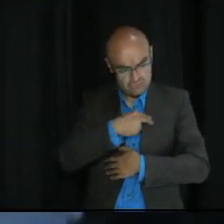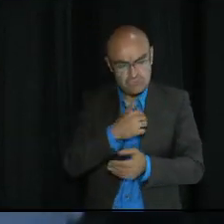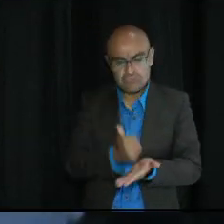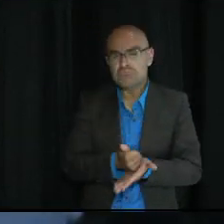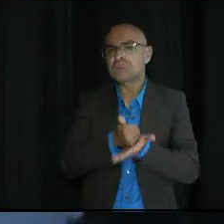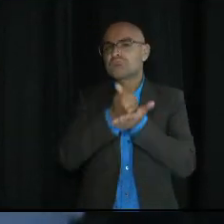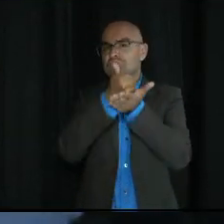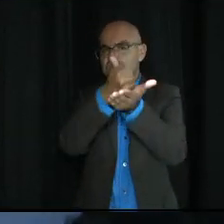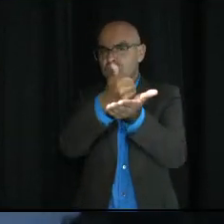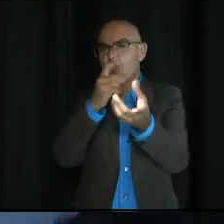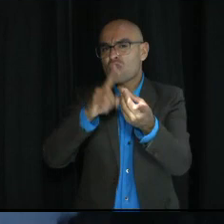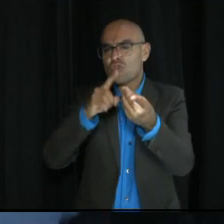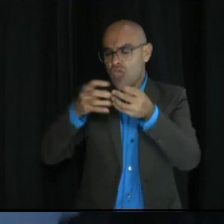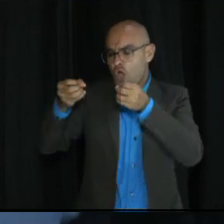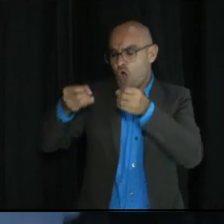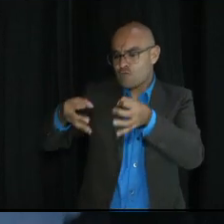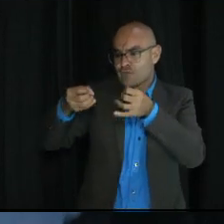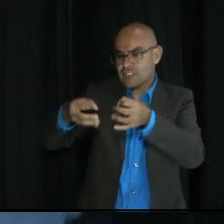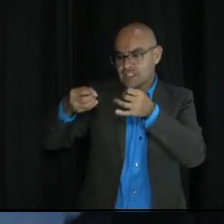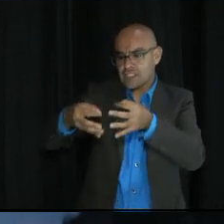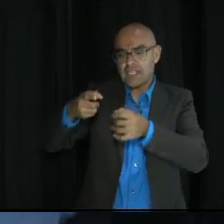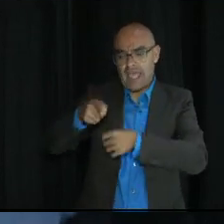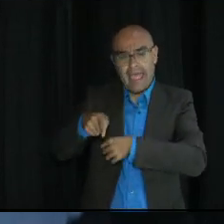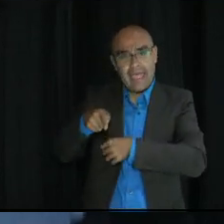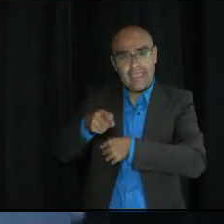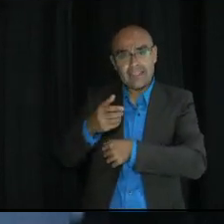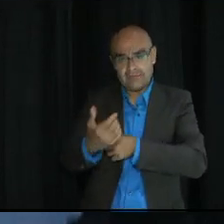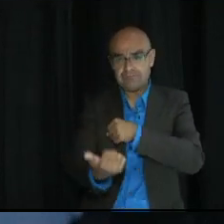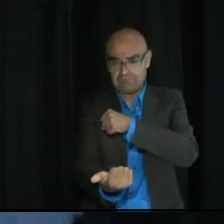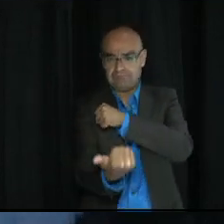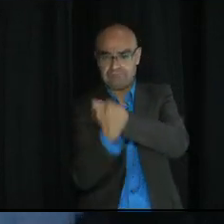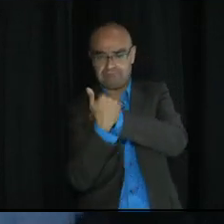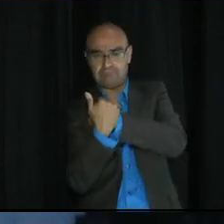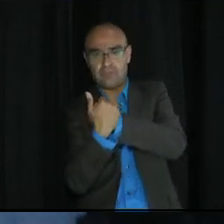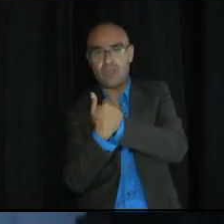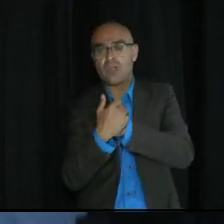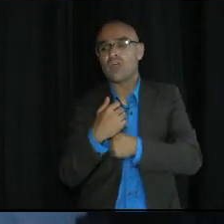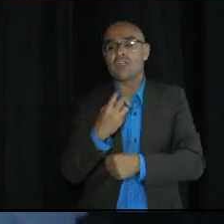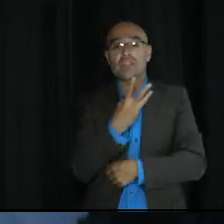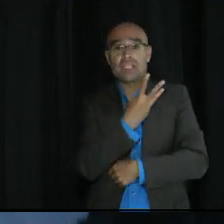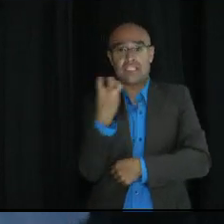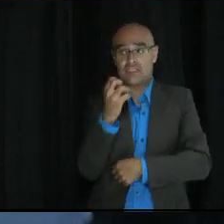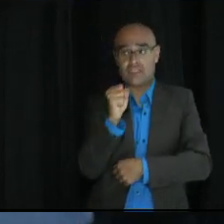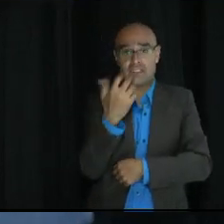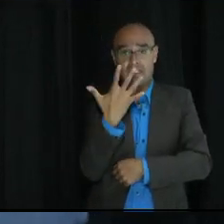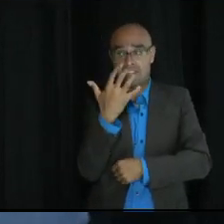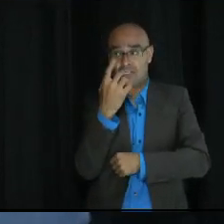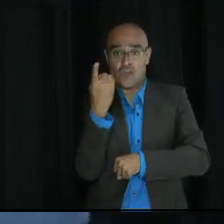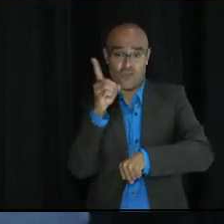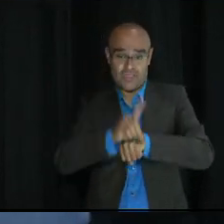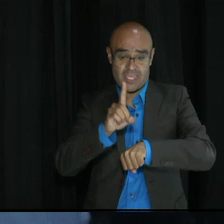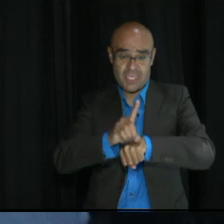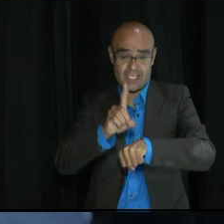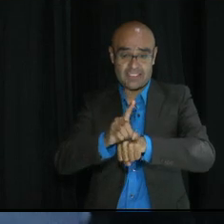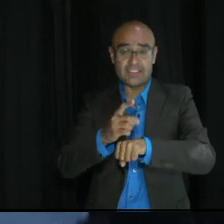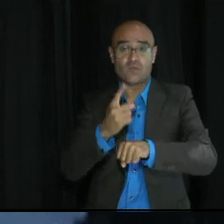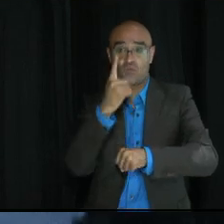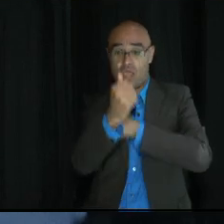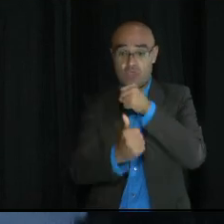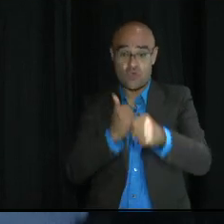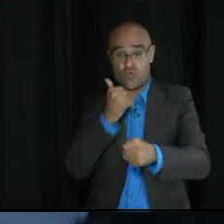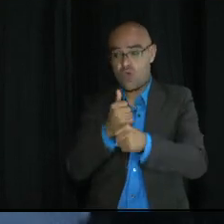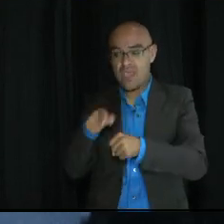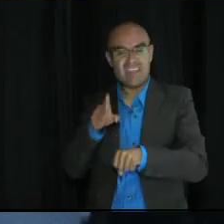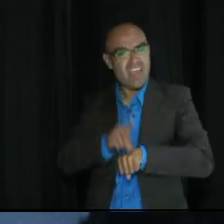una oficina pública, y la cual opera los 365 días del año en la Fiscalía, siempre va a haber una guardia, y